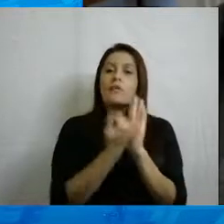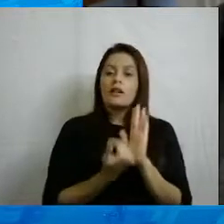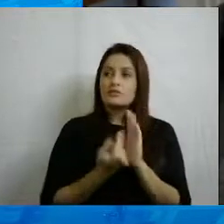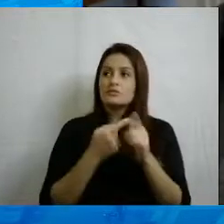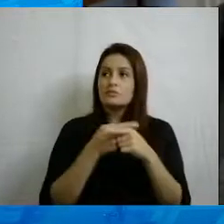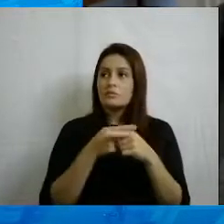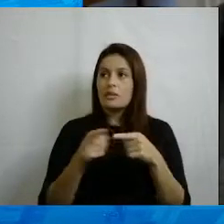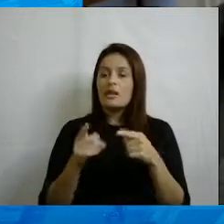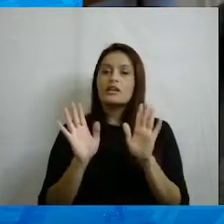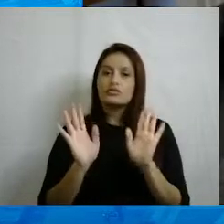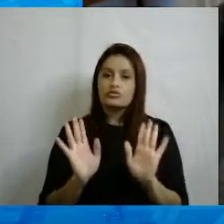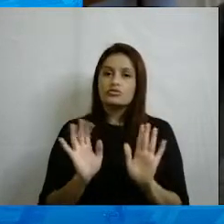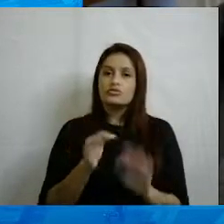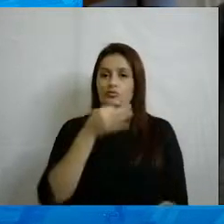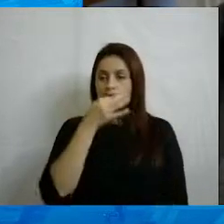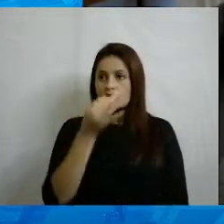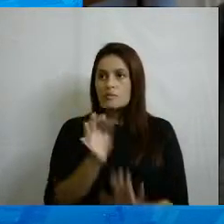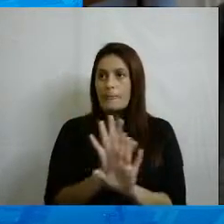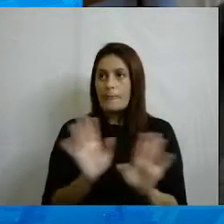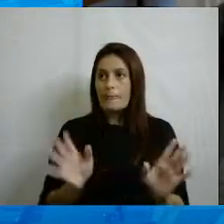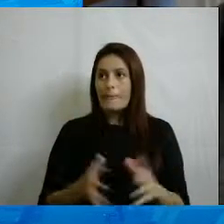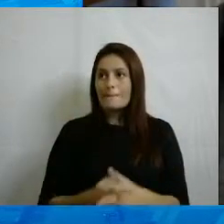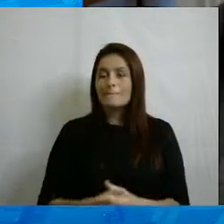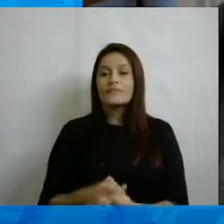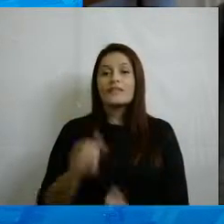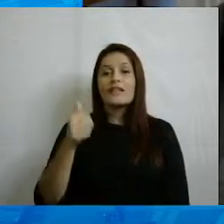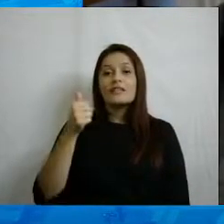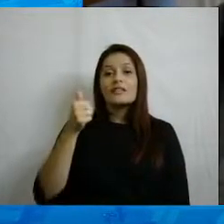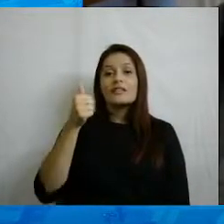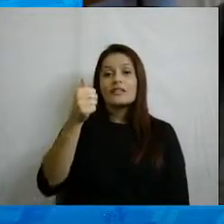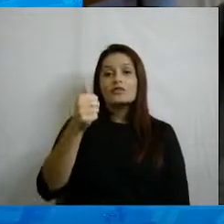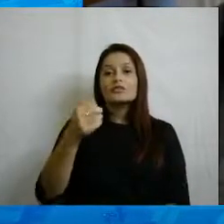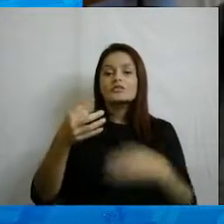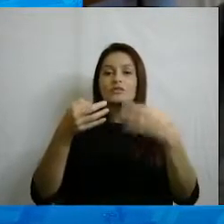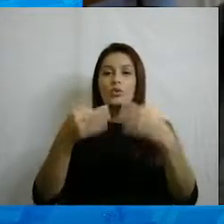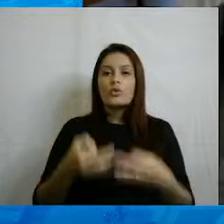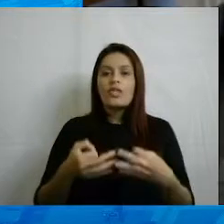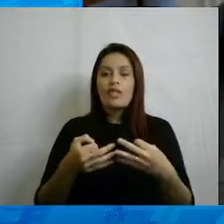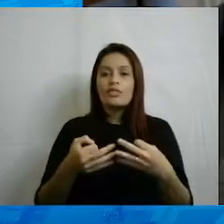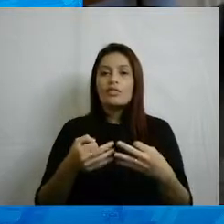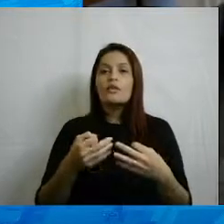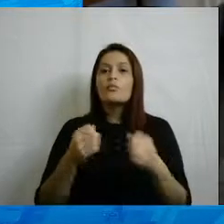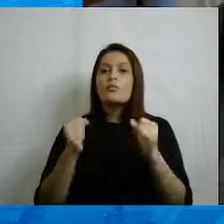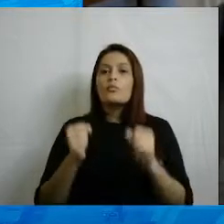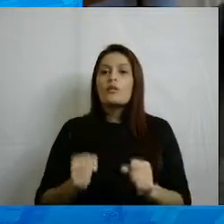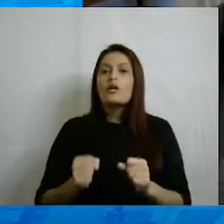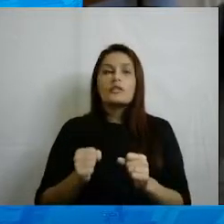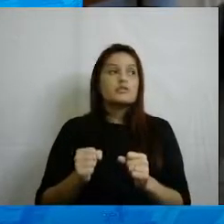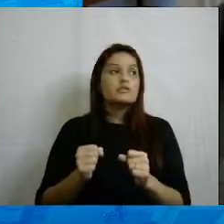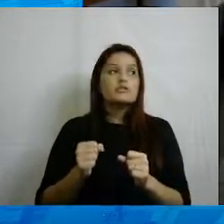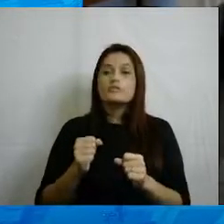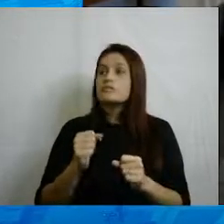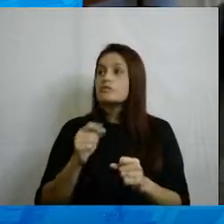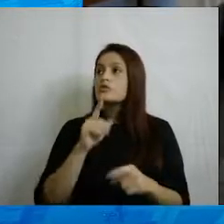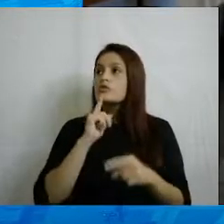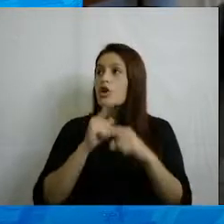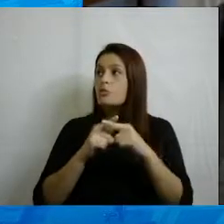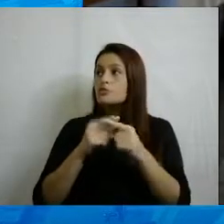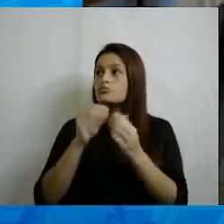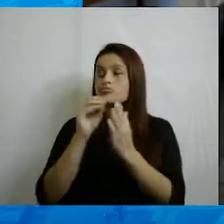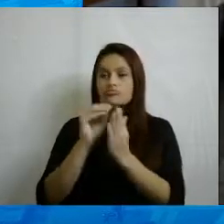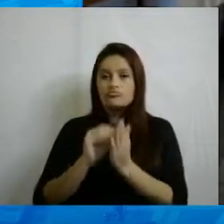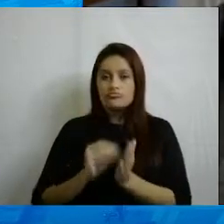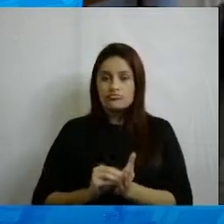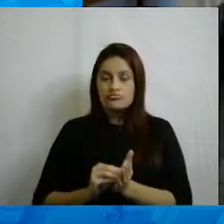reunirnos. Eso, alcaldesa. Gracias, concejal. Le pido al director de Seguridad e Inspección que pueda recopilar los antecedentes para tenerlos presentes en